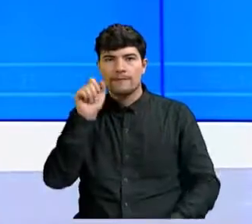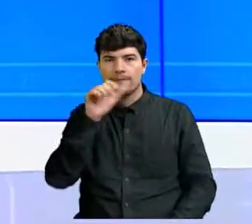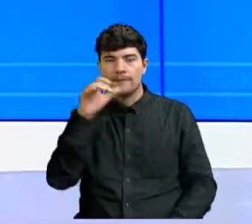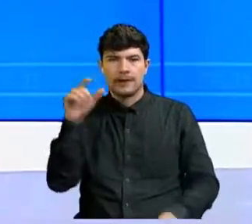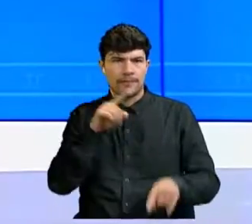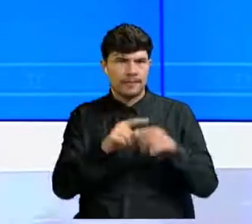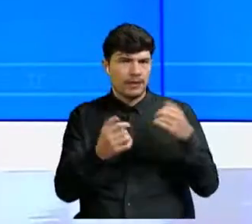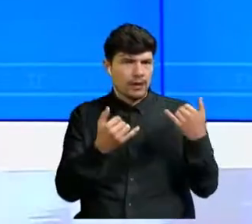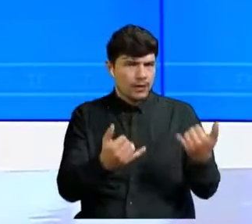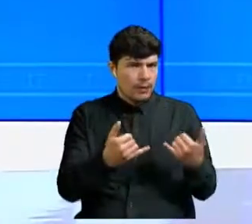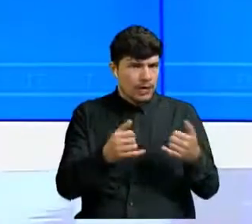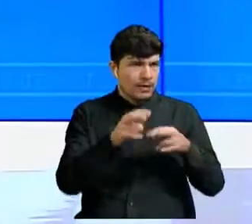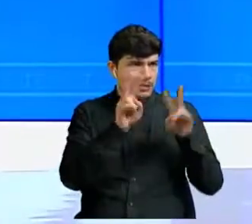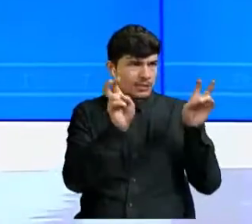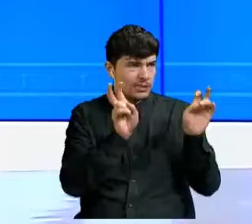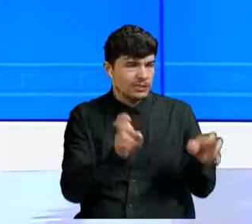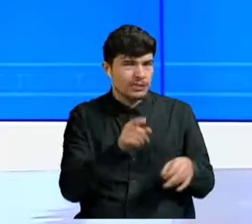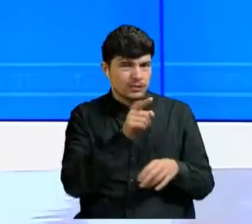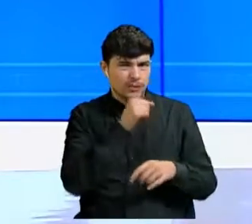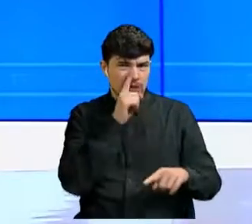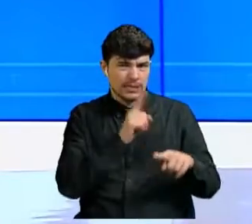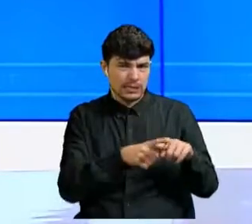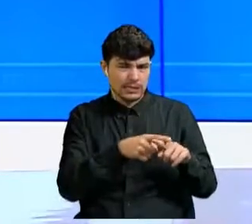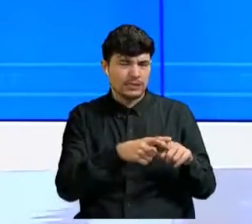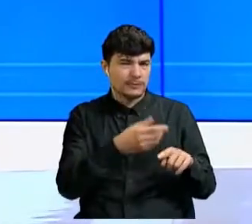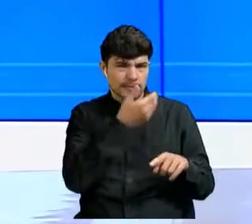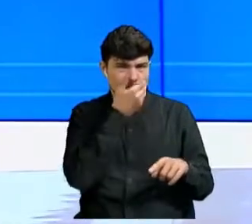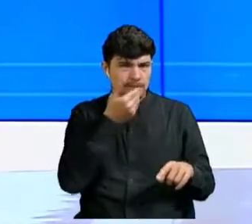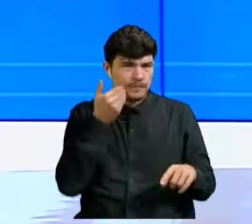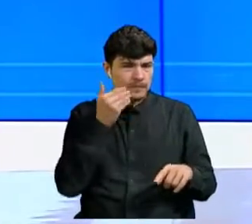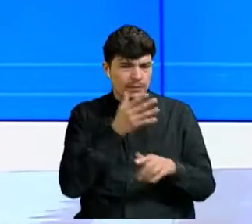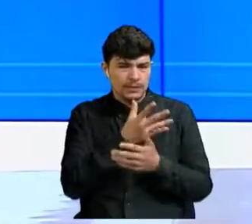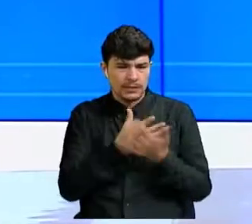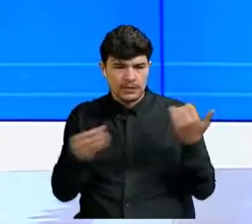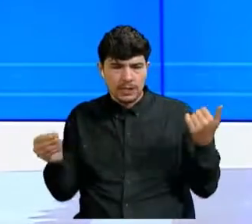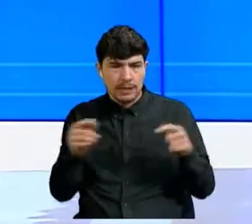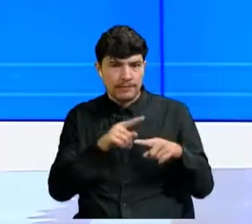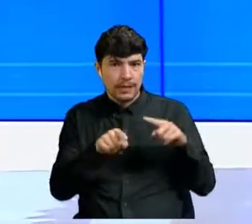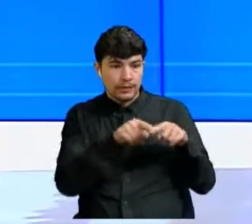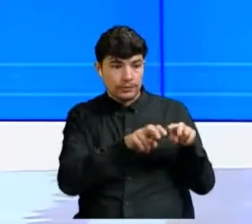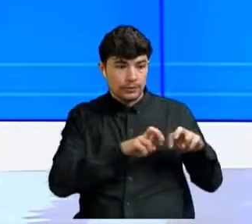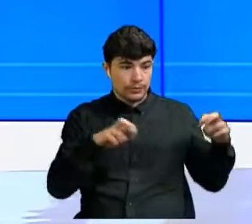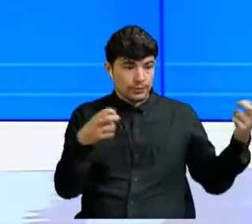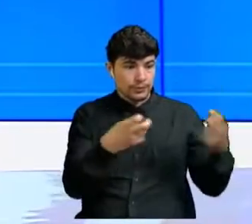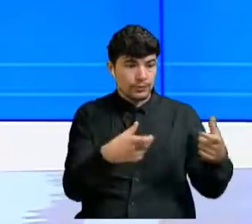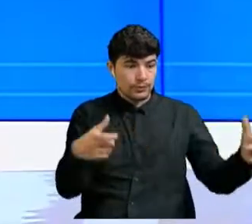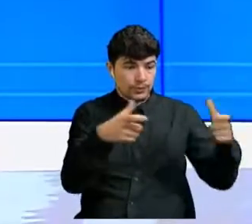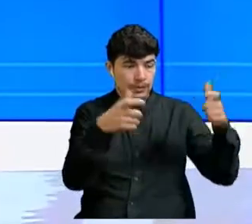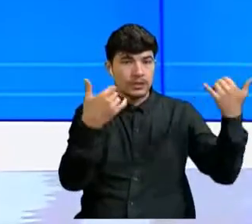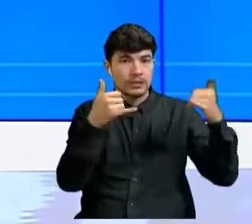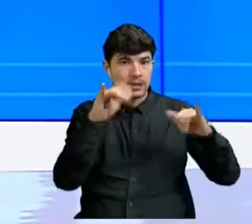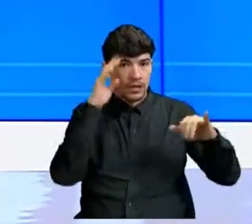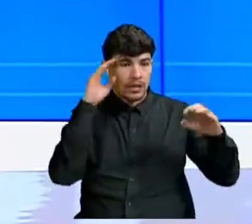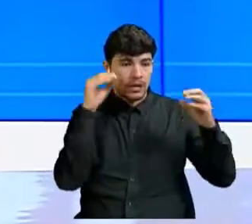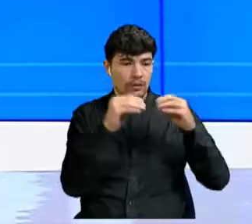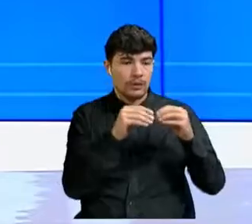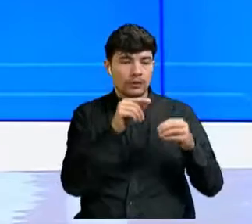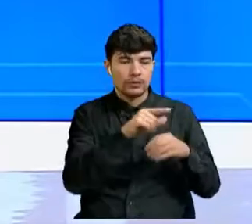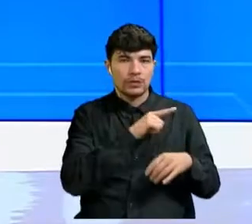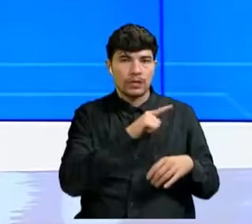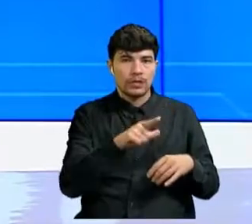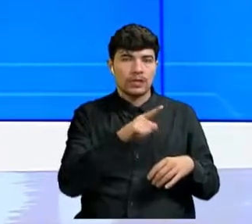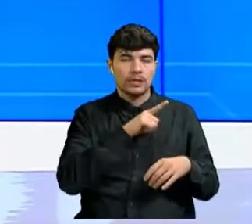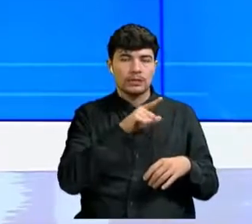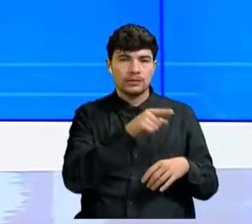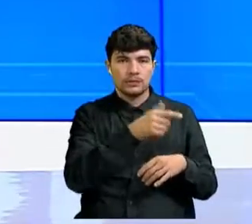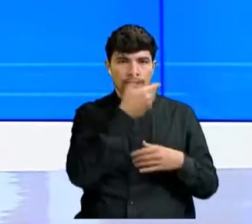estos acuerdos reina en los exmilitantes que abandonan las zonas veredales, mientras el Congreso estanca puntos ya pactados con los líderes de las FARC.